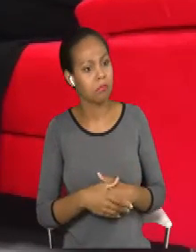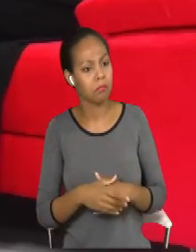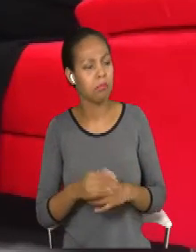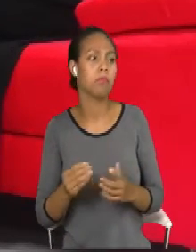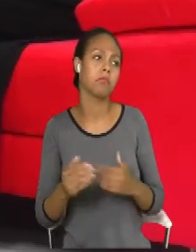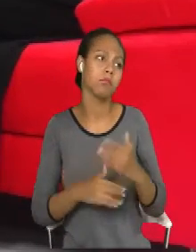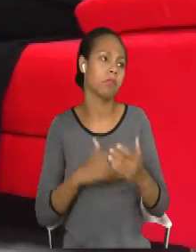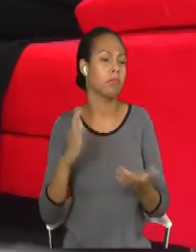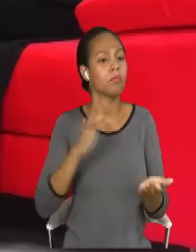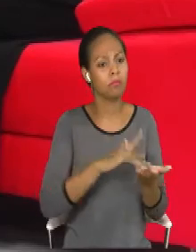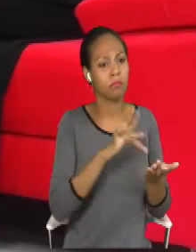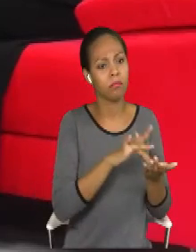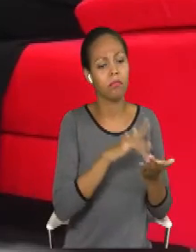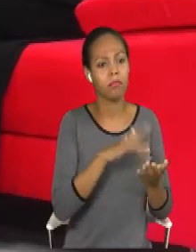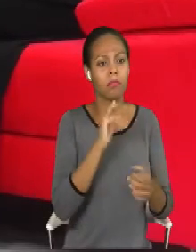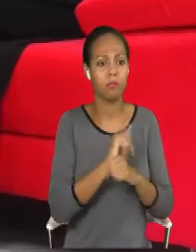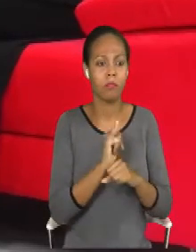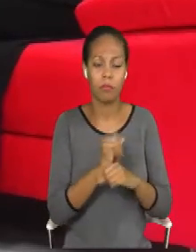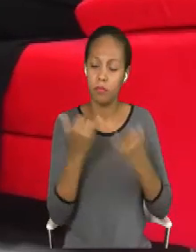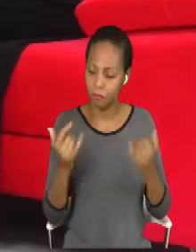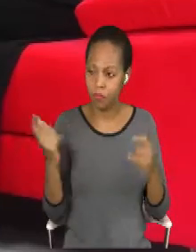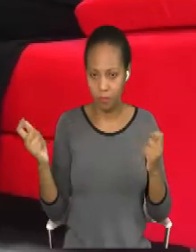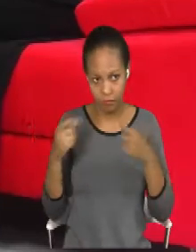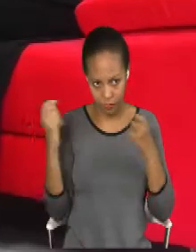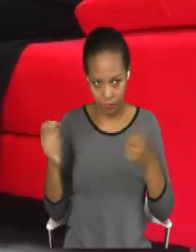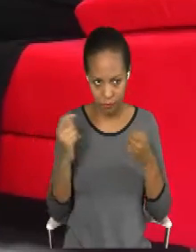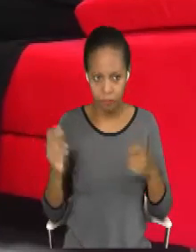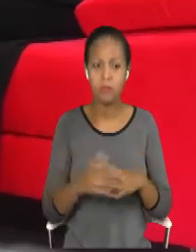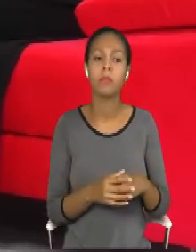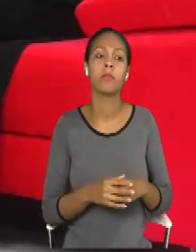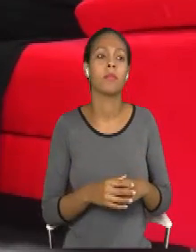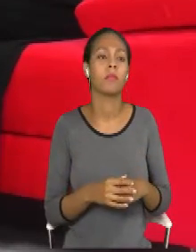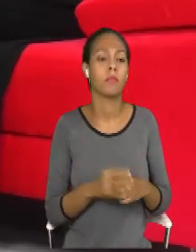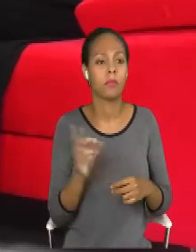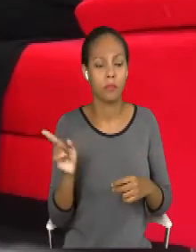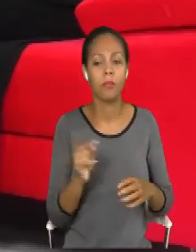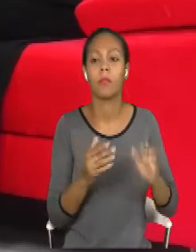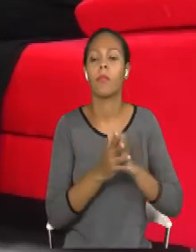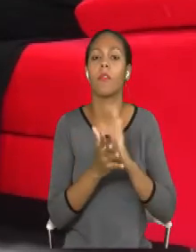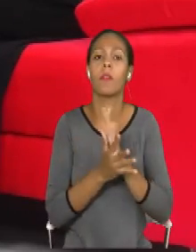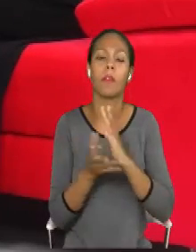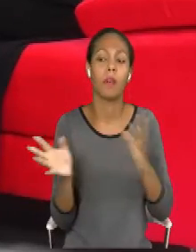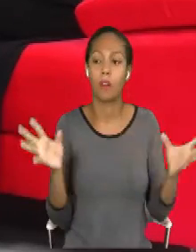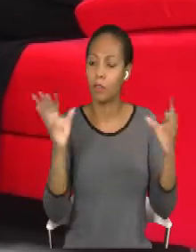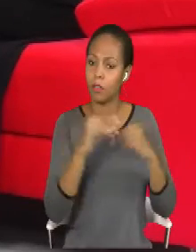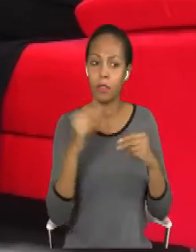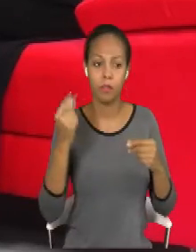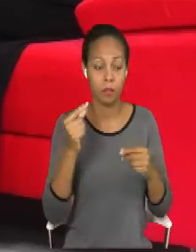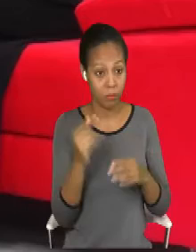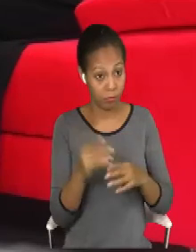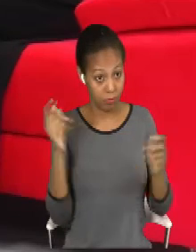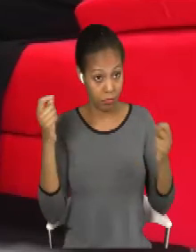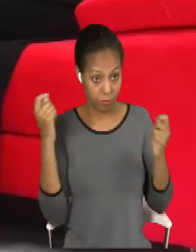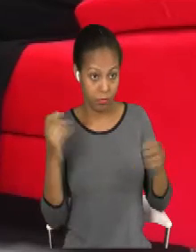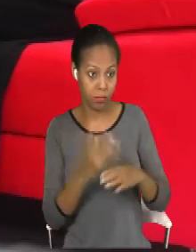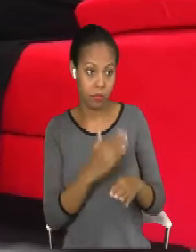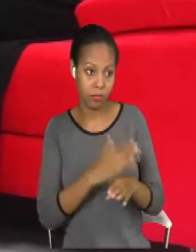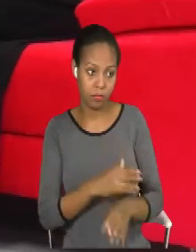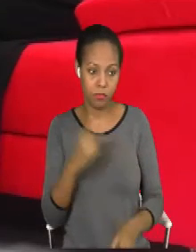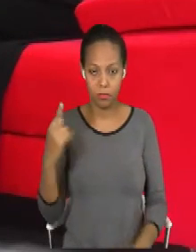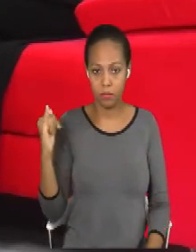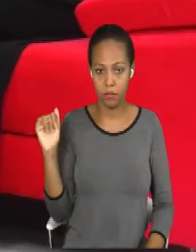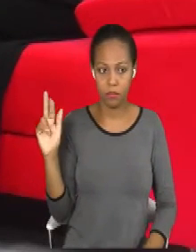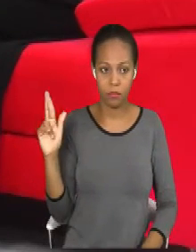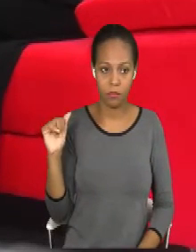asistiendo a la iglesia. Llegó el momento de hacer nuestra primera pausa. Queremos contarles a todos ustedes, antes de irnos a la pausa, que Kiara estuvo por las